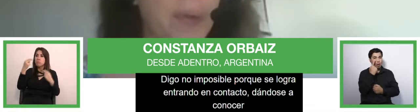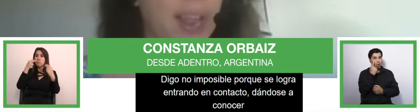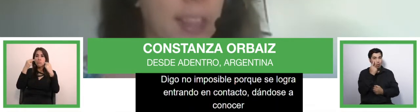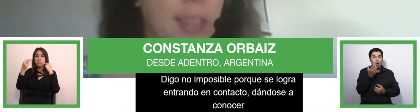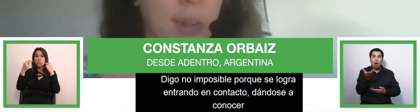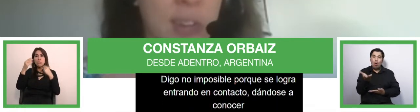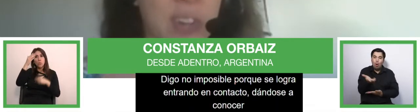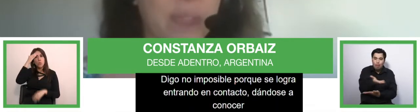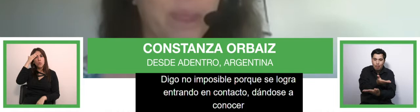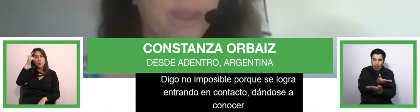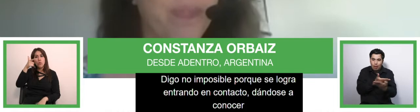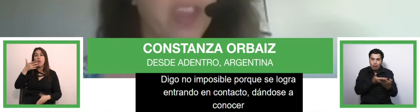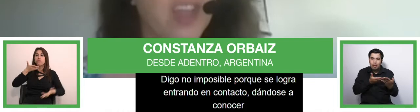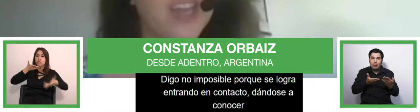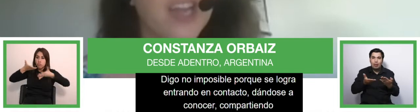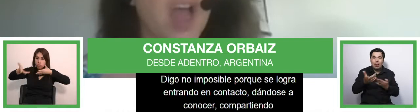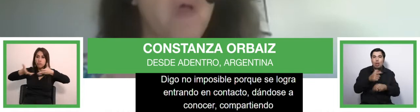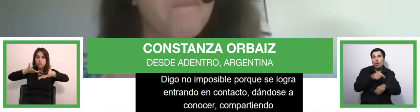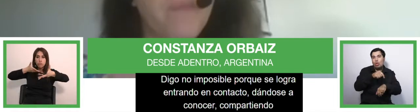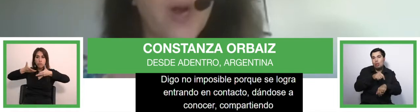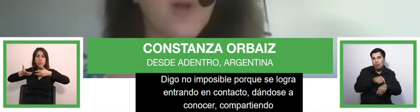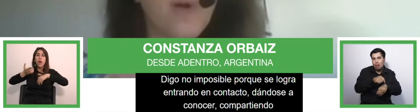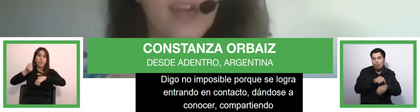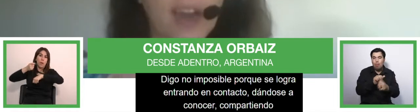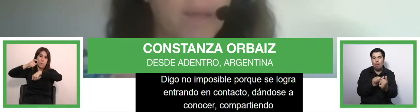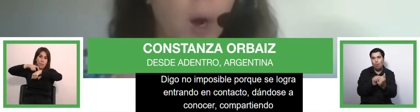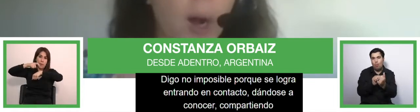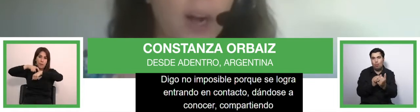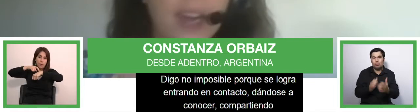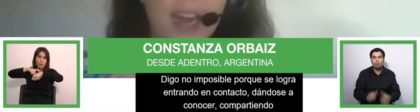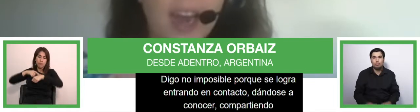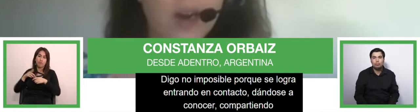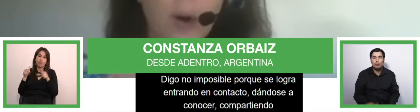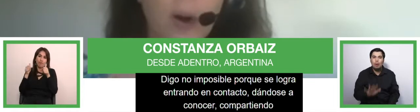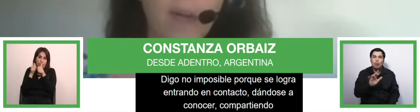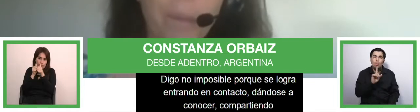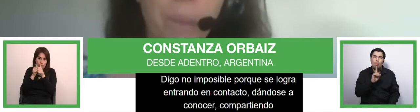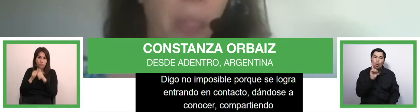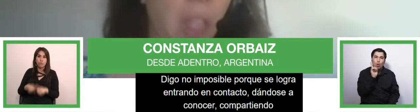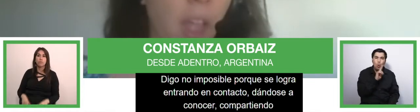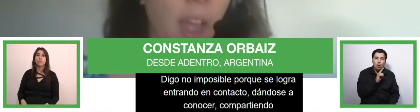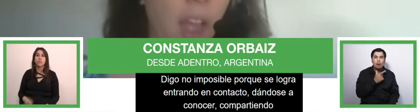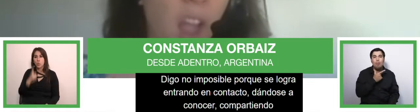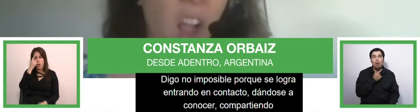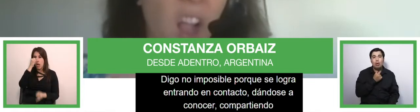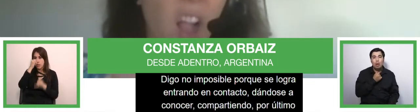compartiendo momentos. Por último,